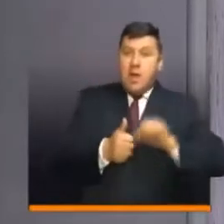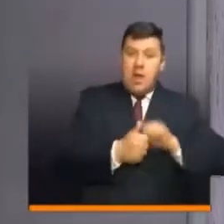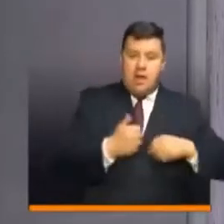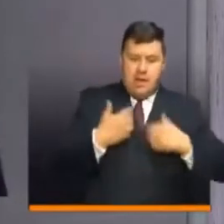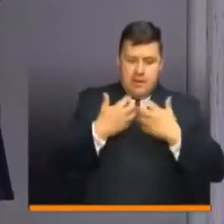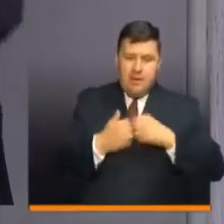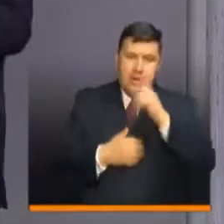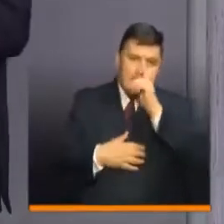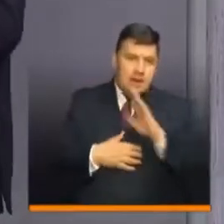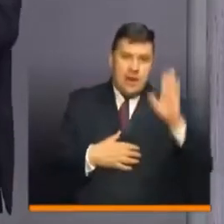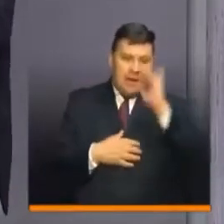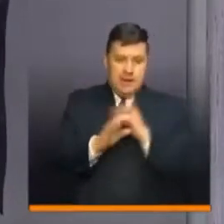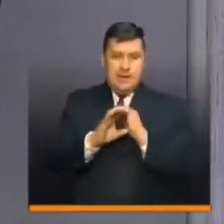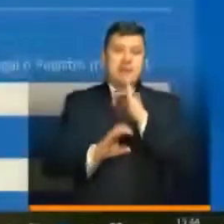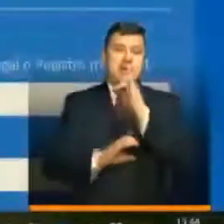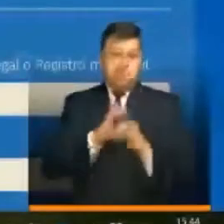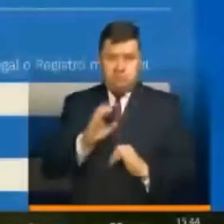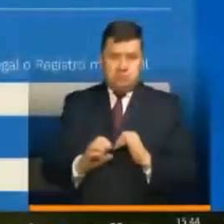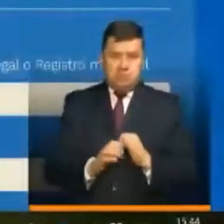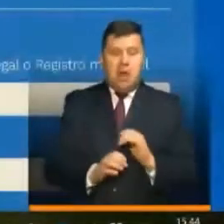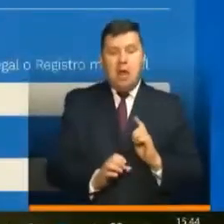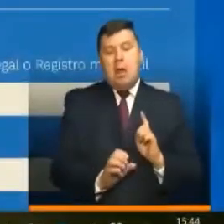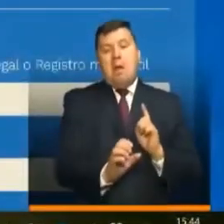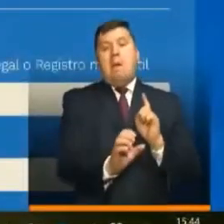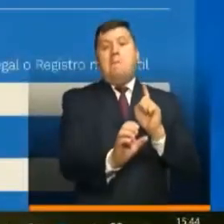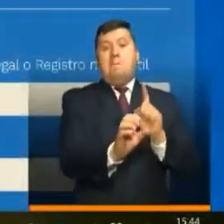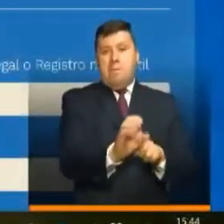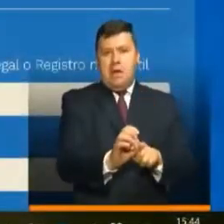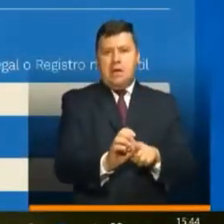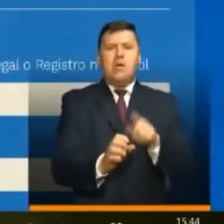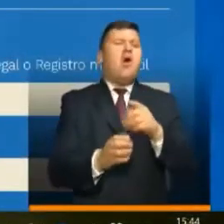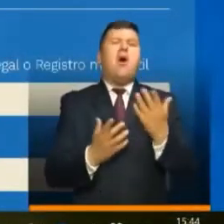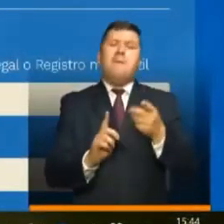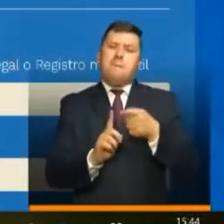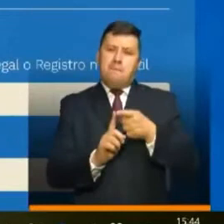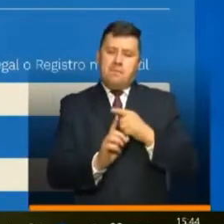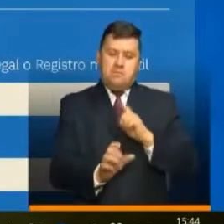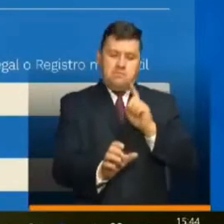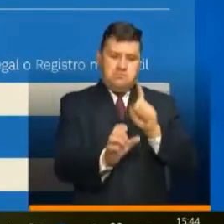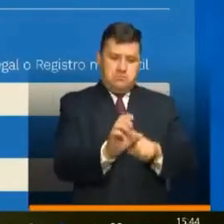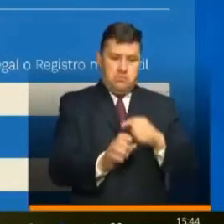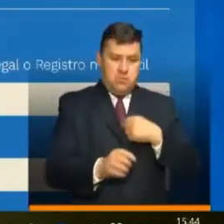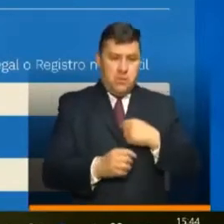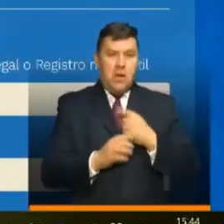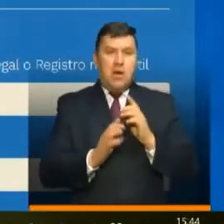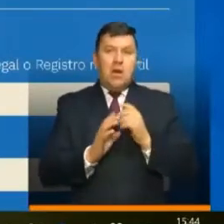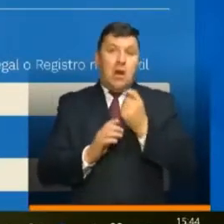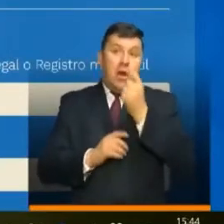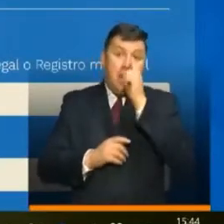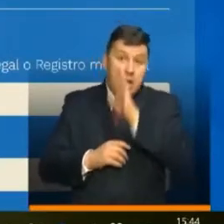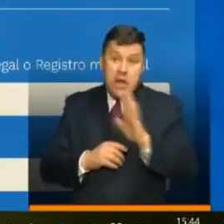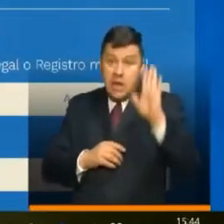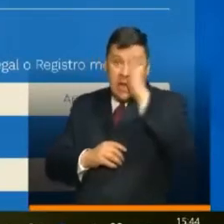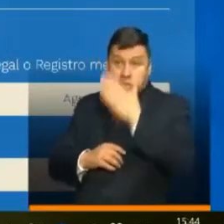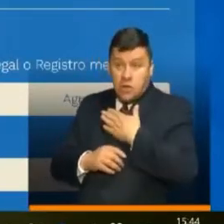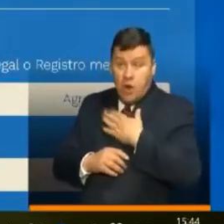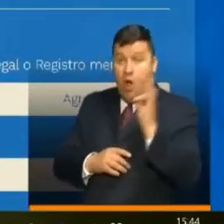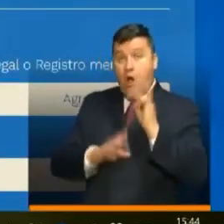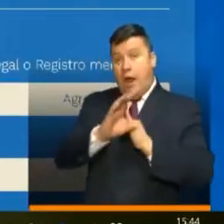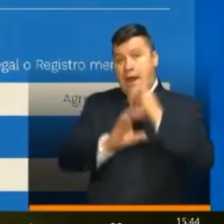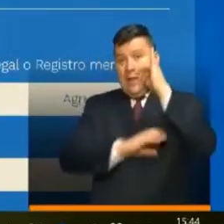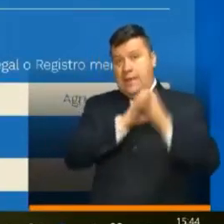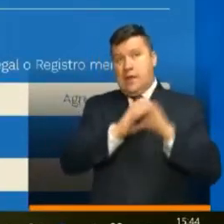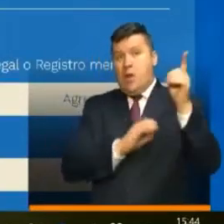nacionales e internacionales se registra lo primero que tiene que hacer es definir si es un proveedor nacional o si es un proveedor internacional